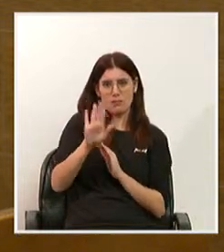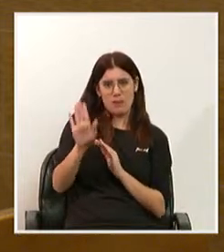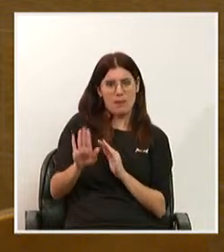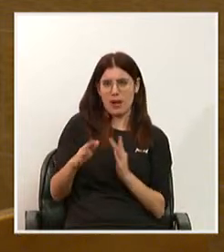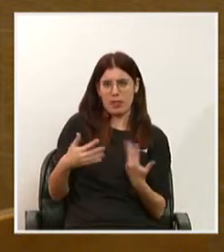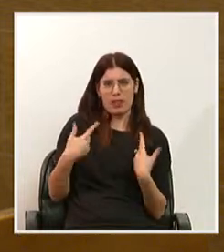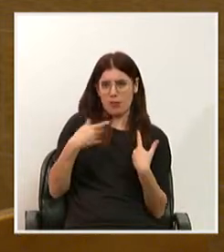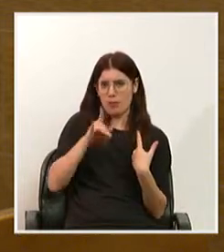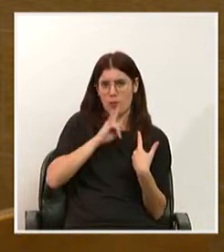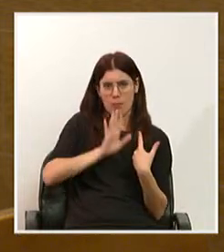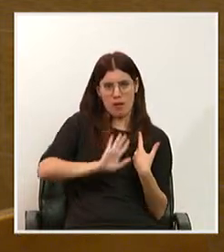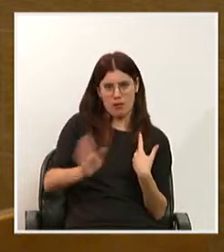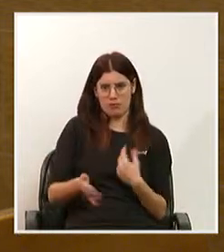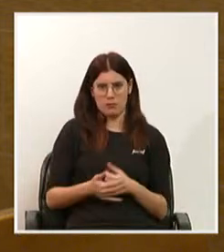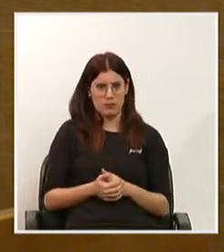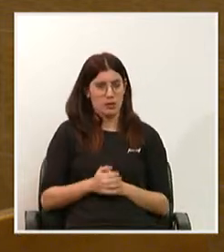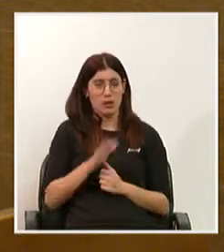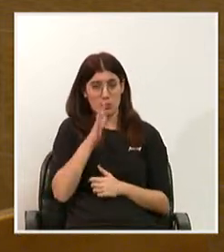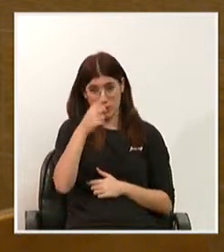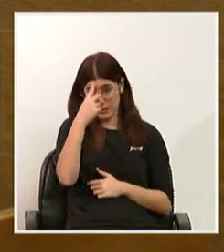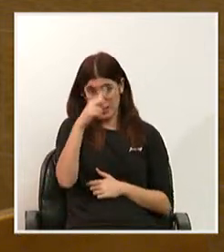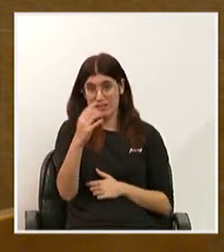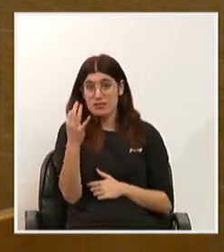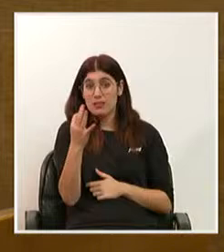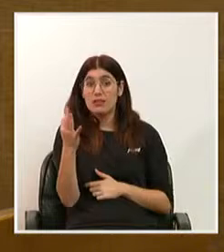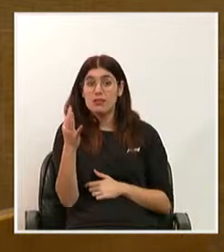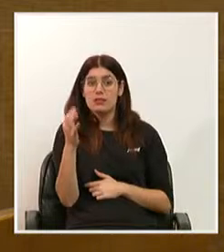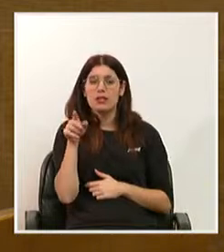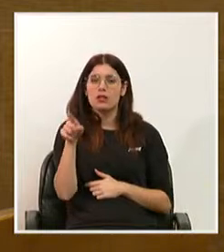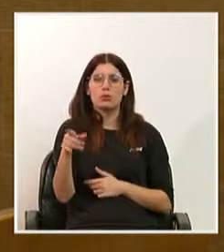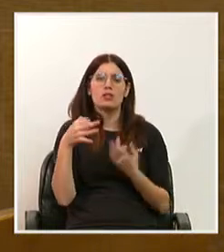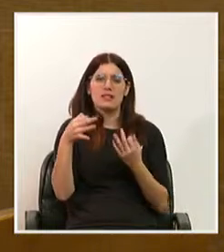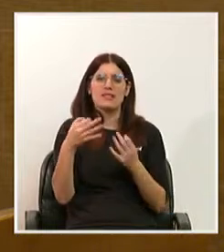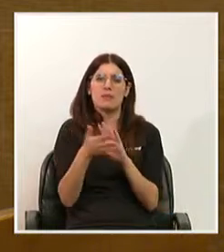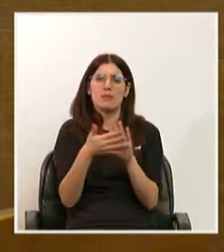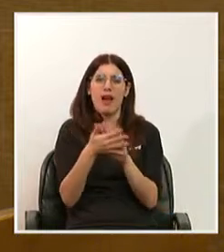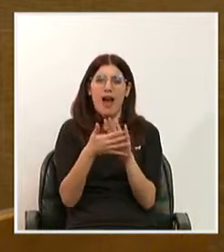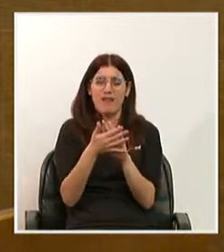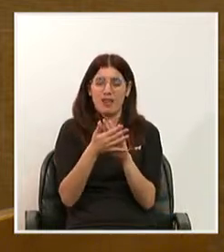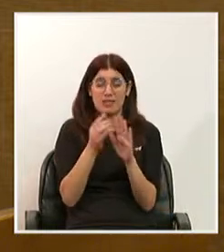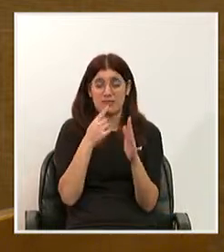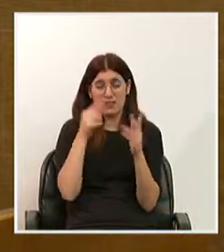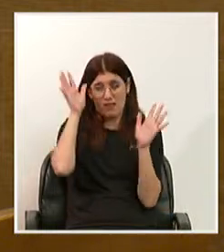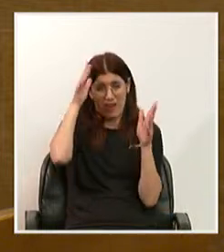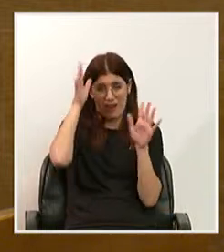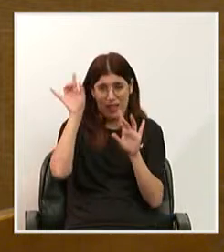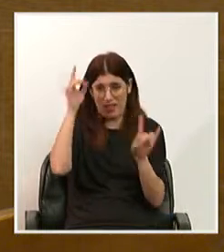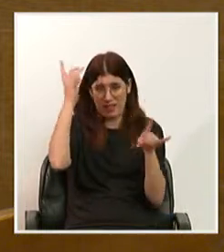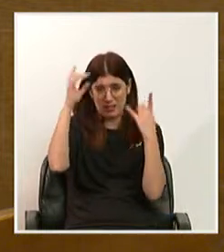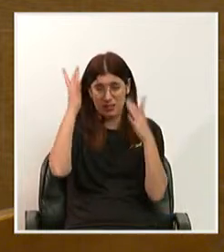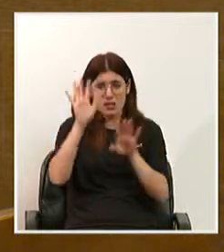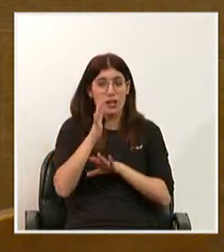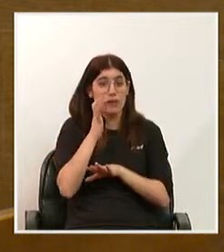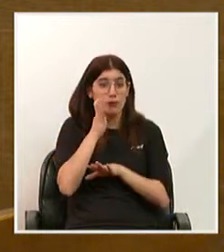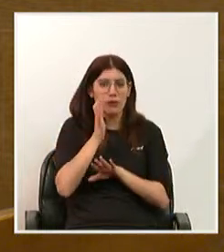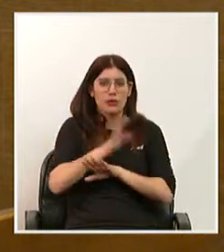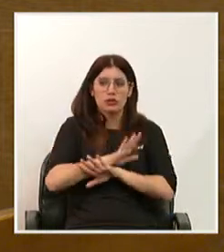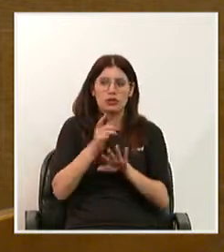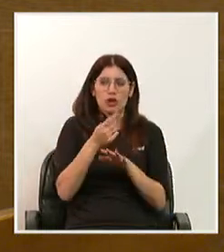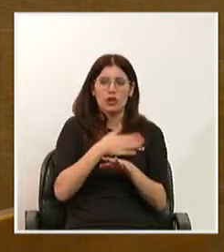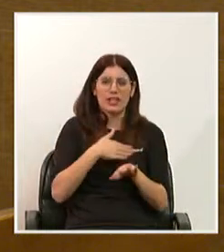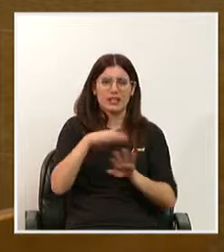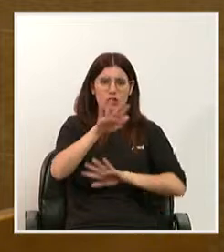muy irresponsable sabe por qué se limita todo el tiempo a hablar diciendo barbaridades y lo único que pretende es confundir a la